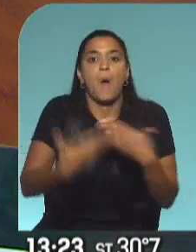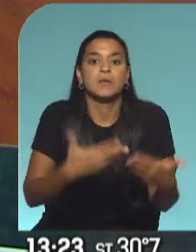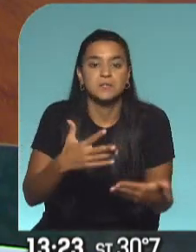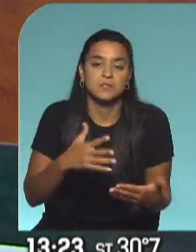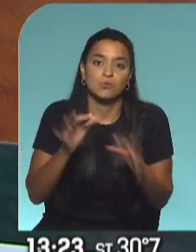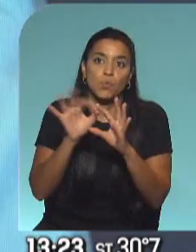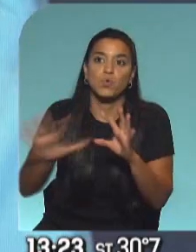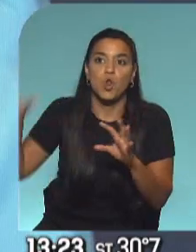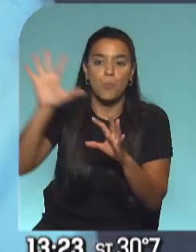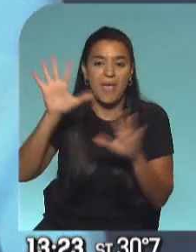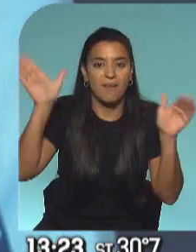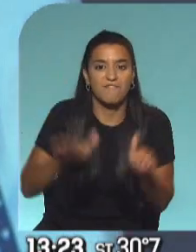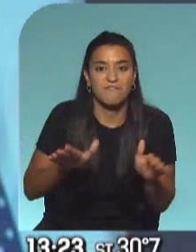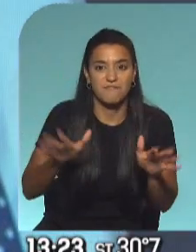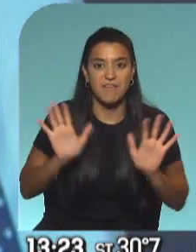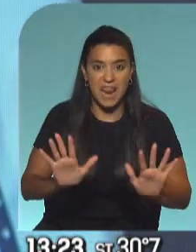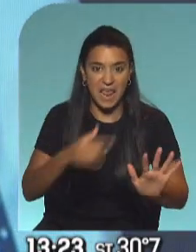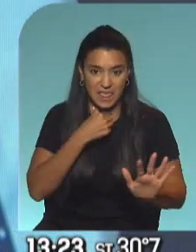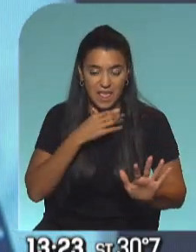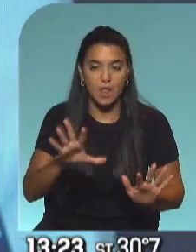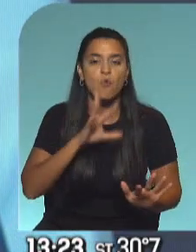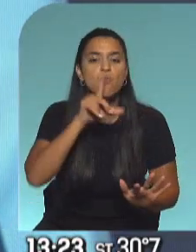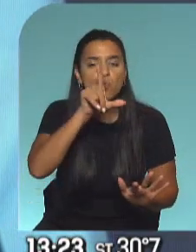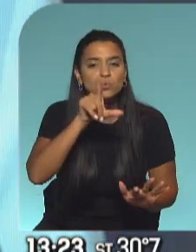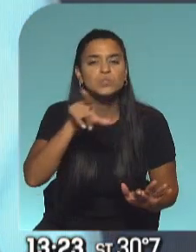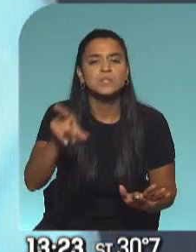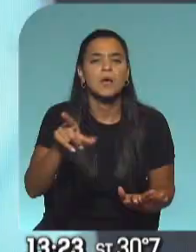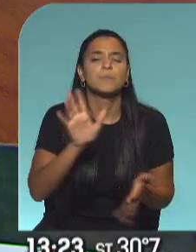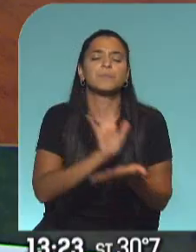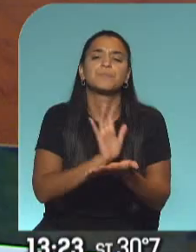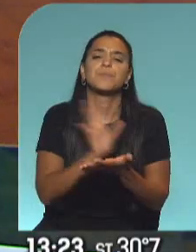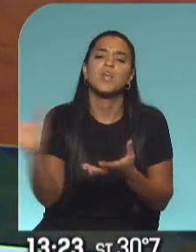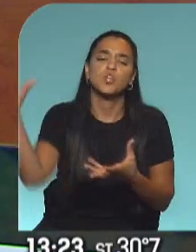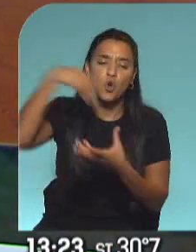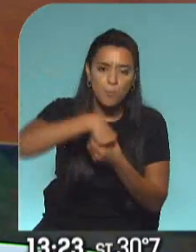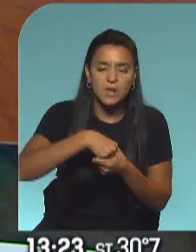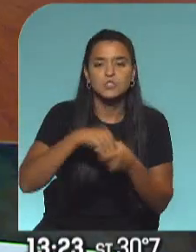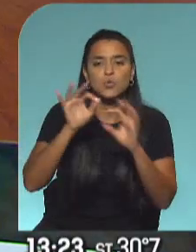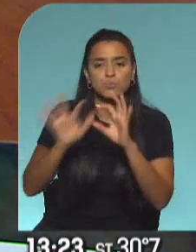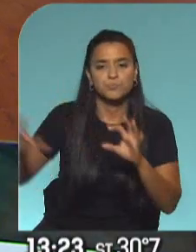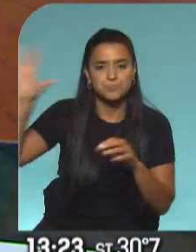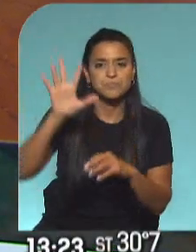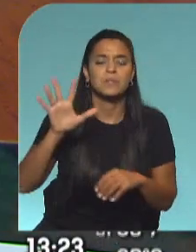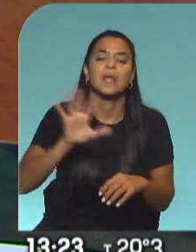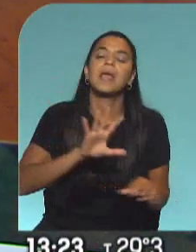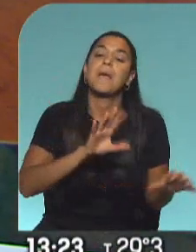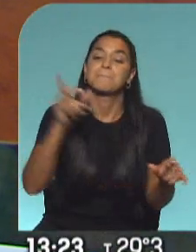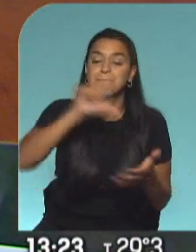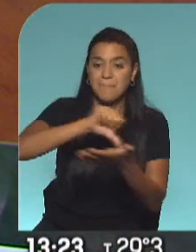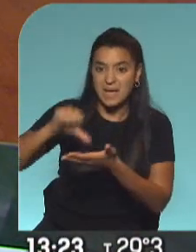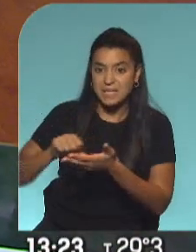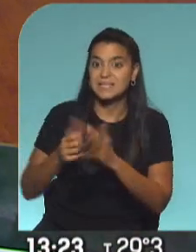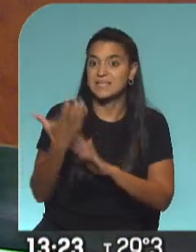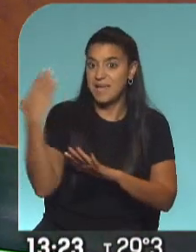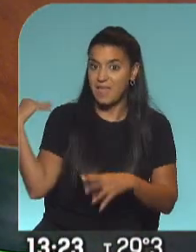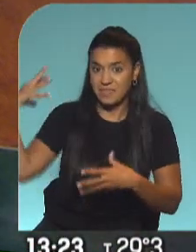Europea. Recordemos, Ayelen, que Rusia leyó la incorporación a la Unión Europea de los ex países que formaban parte de la órbita